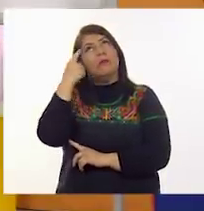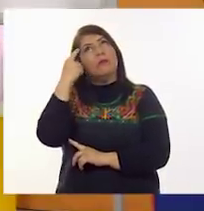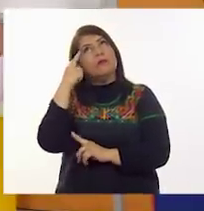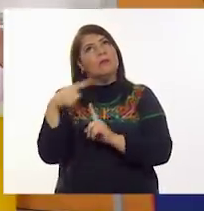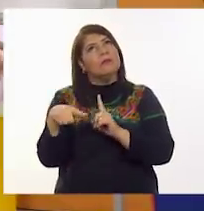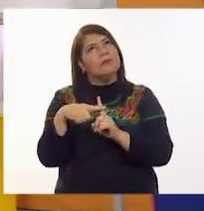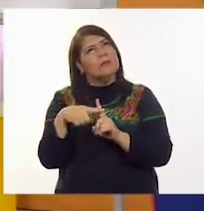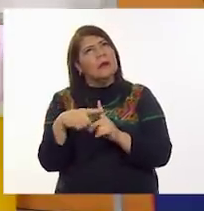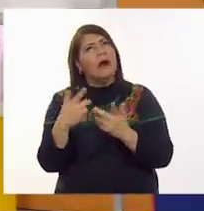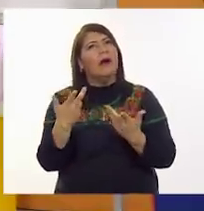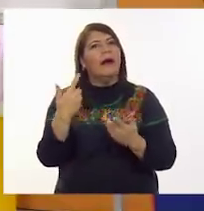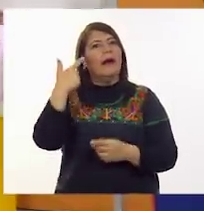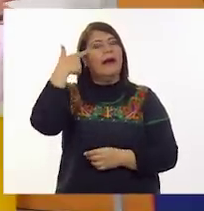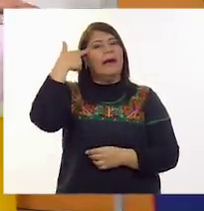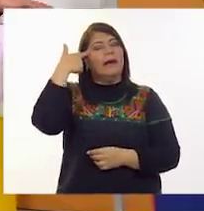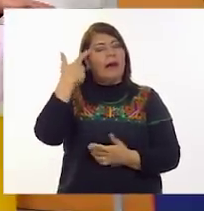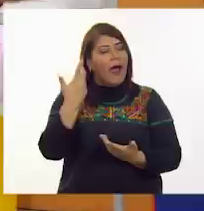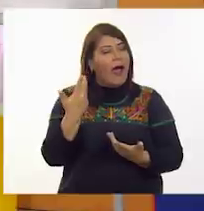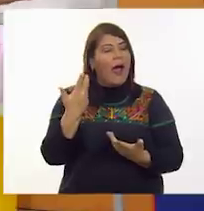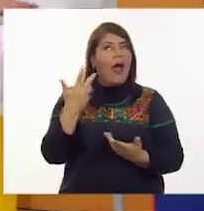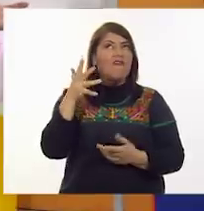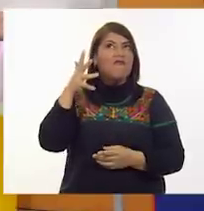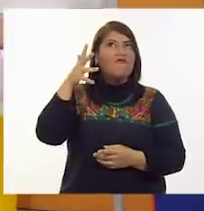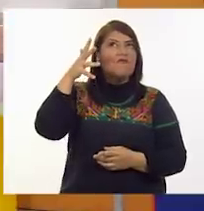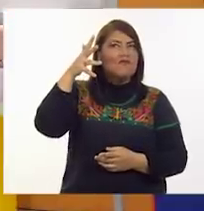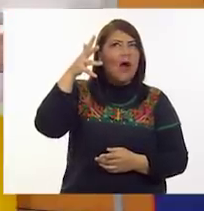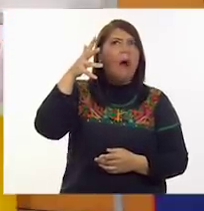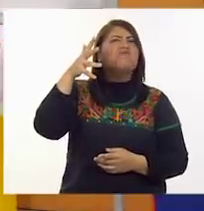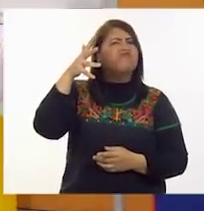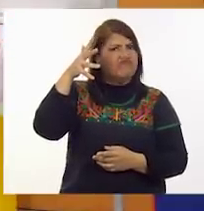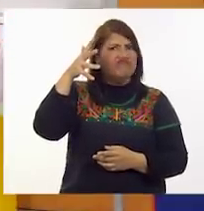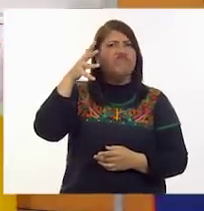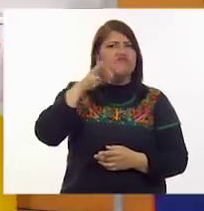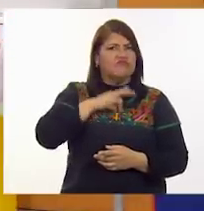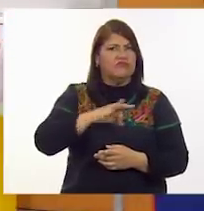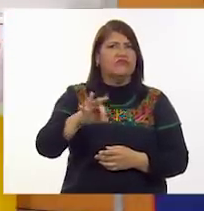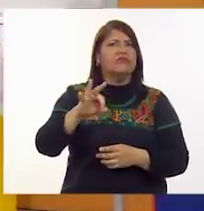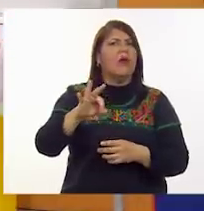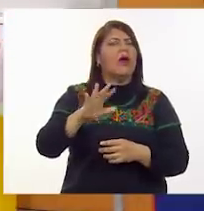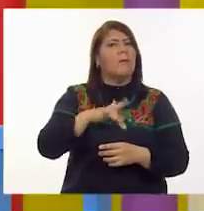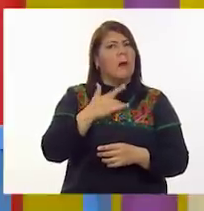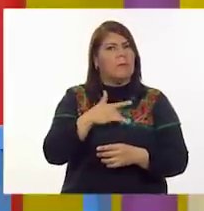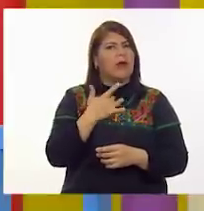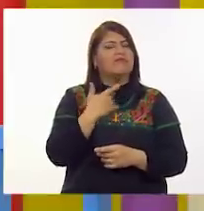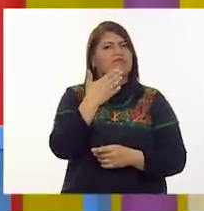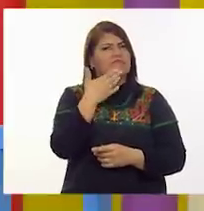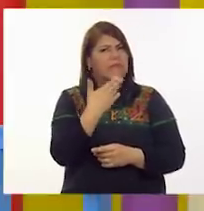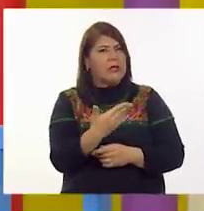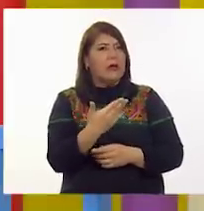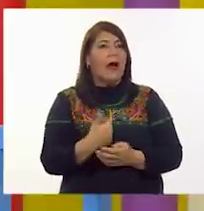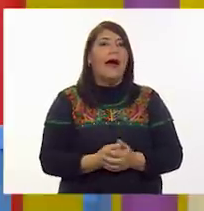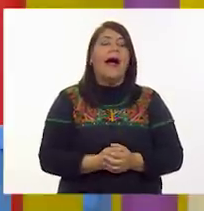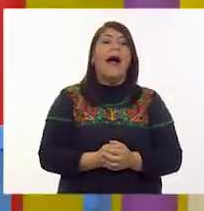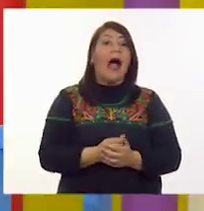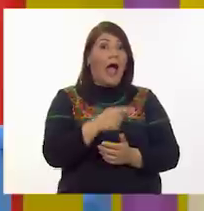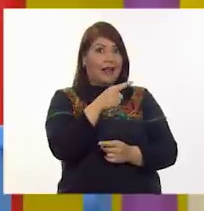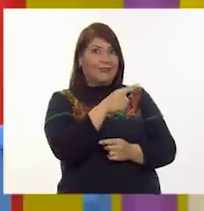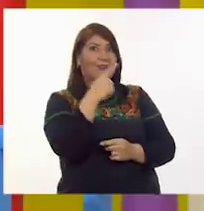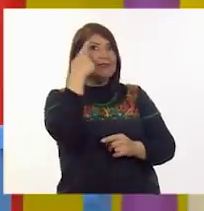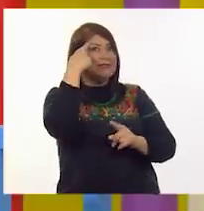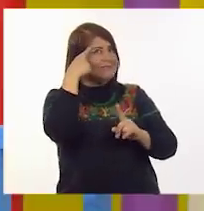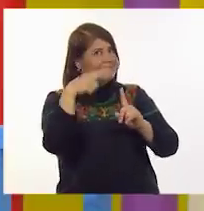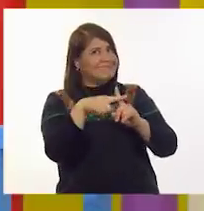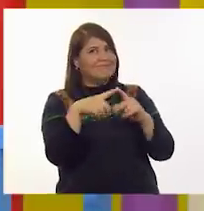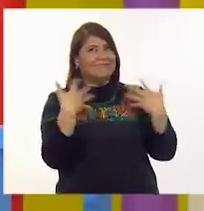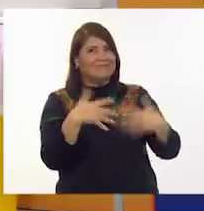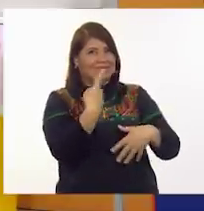positivamente, imaginar que lo que venga será algo que nos dé bienestar. Ah, o sea, tú eres muy optimista, maestra